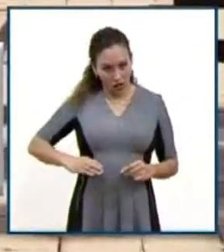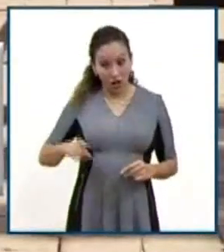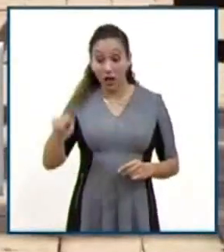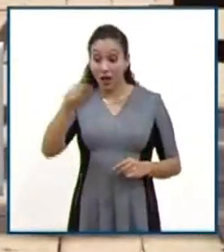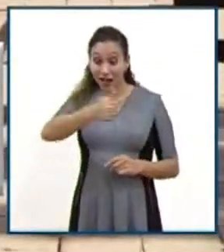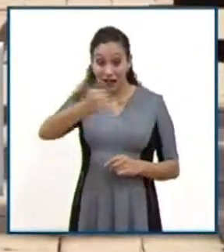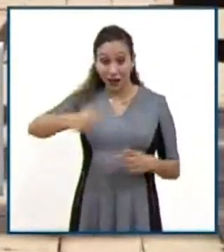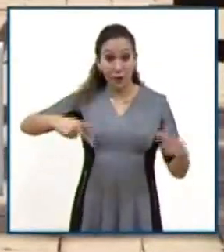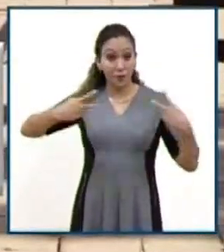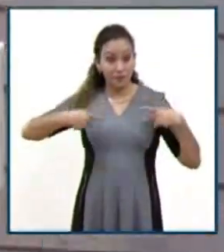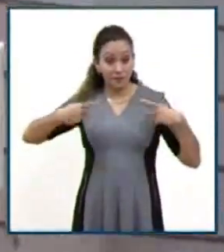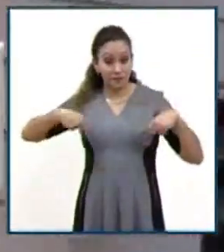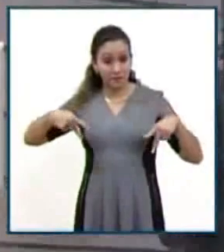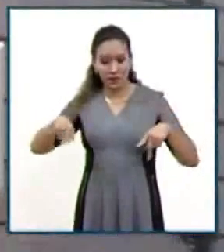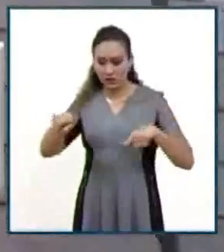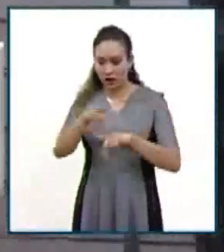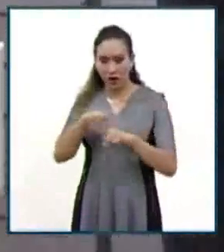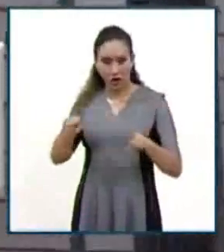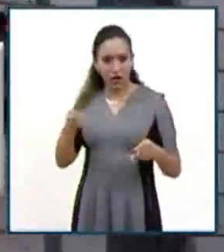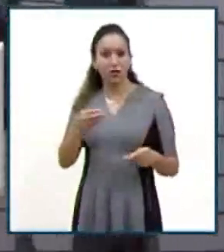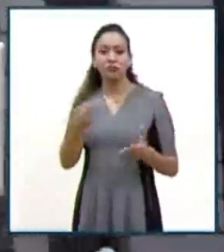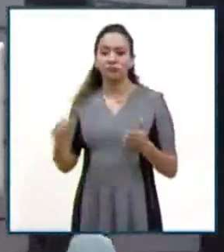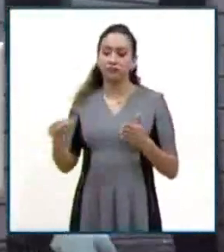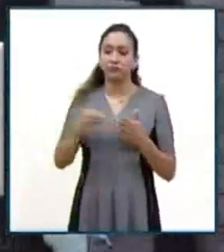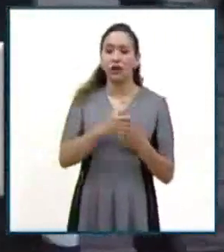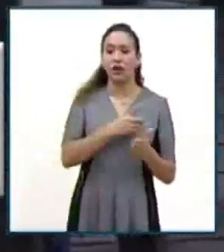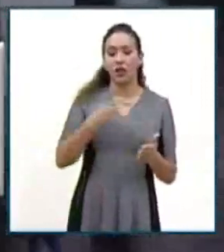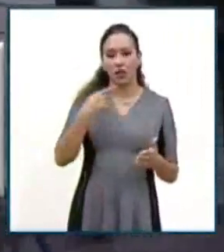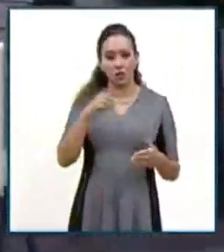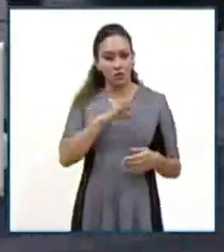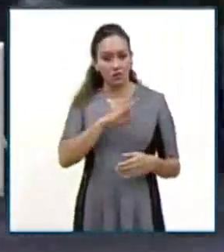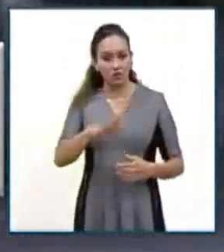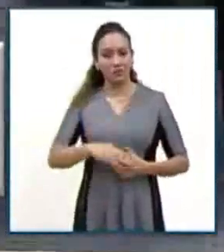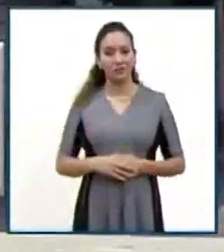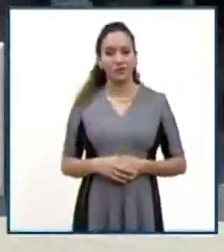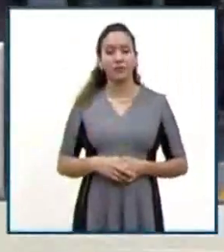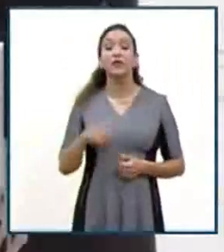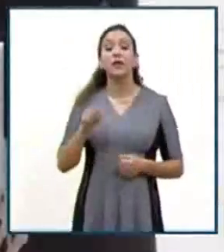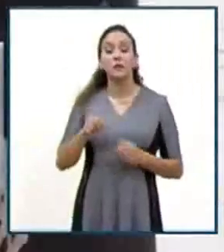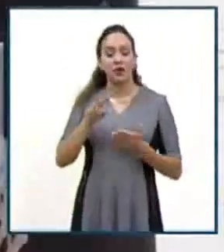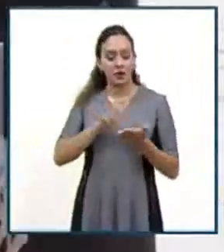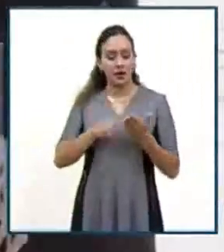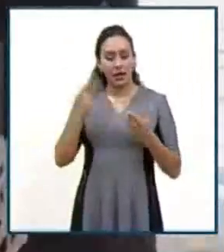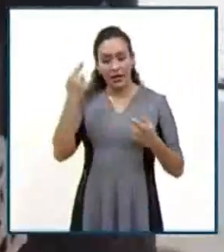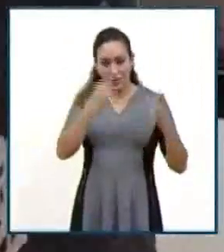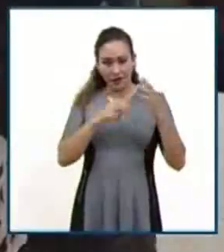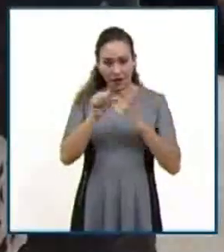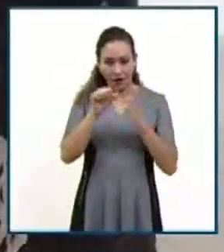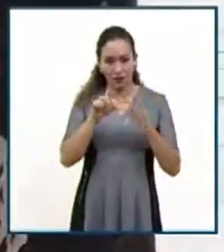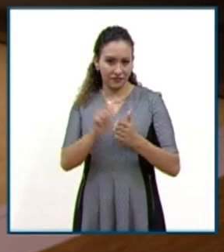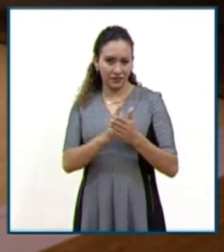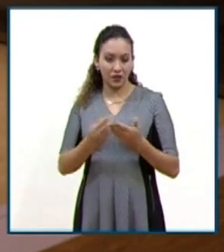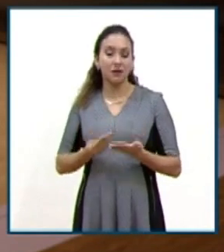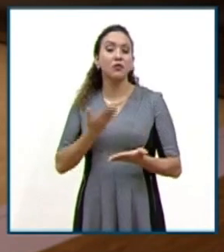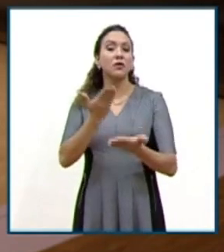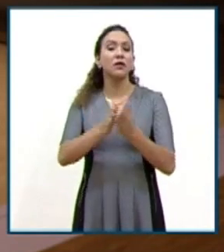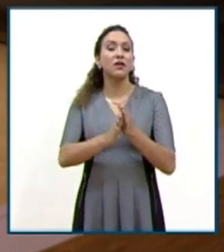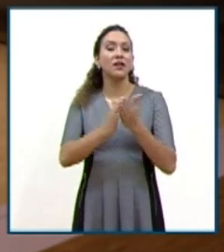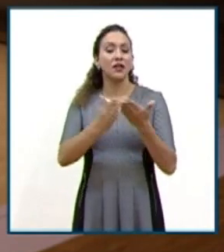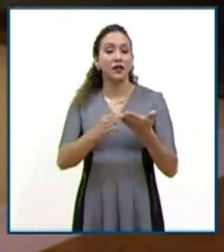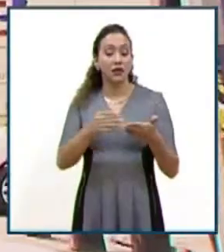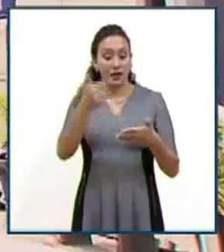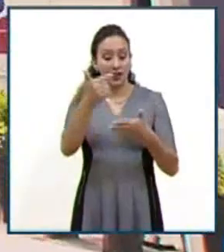mismos cualquier medio de impugnación. También invalidó una porción del artículo 27, esto en el numeral 2, que